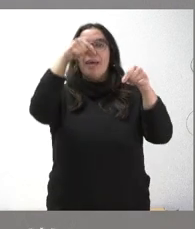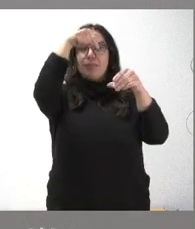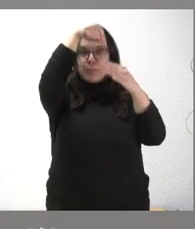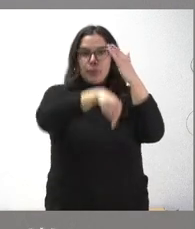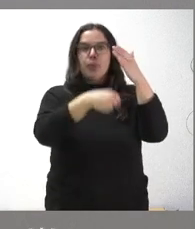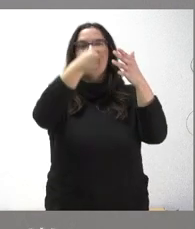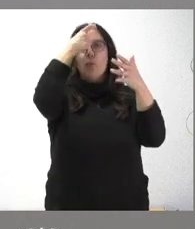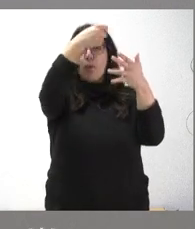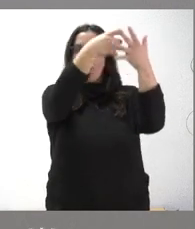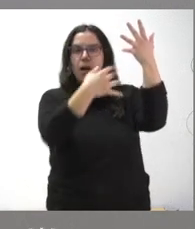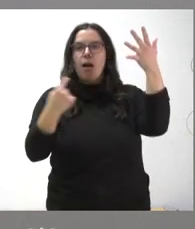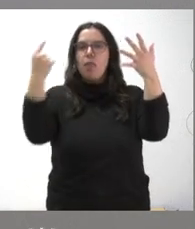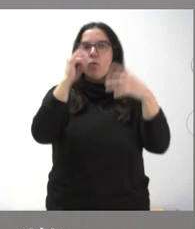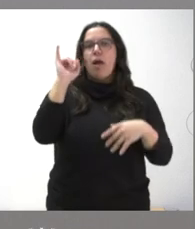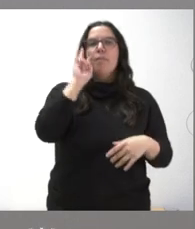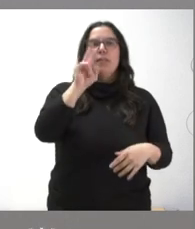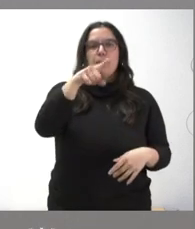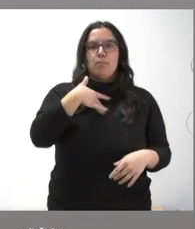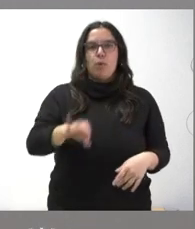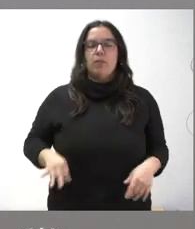beneficiarios de estas